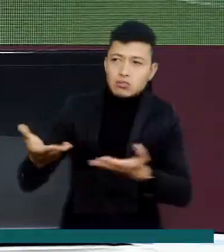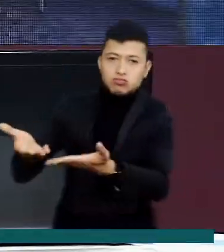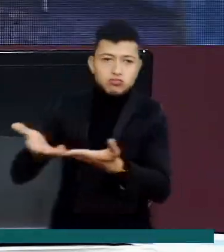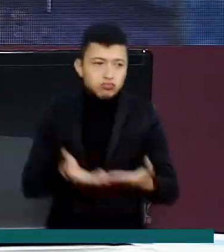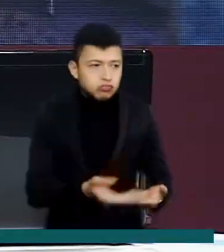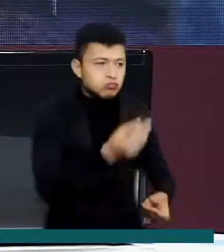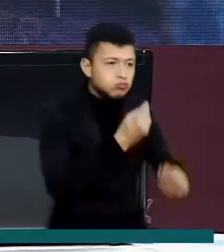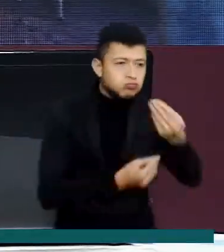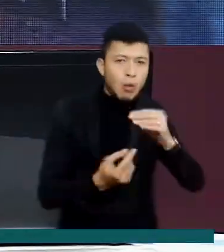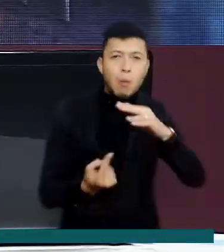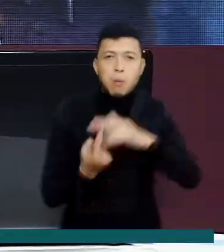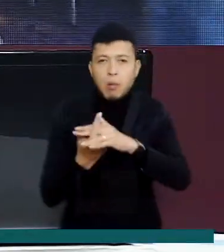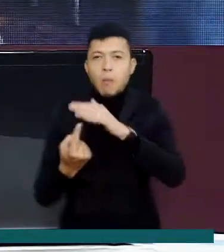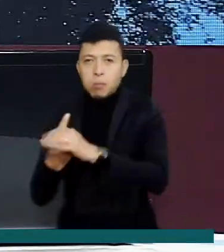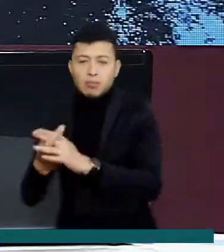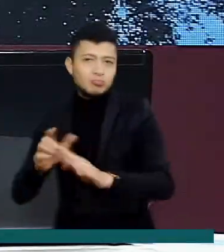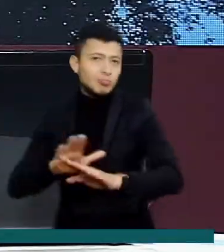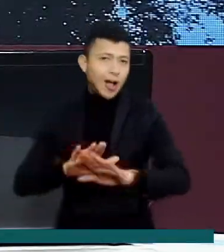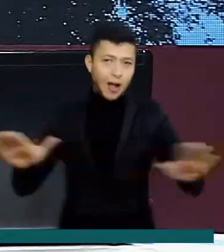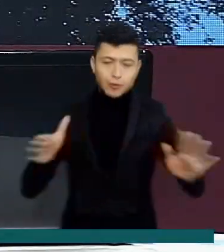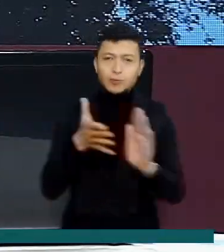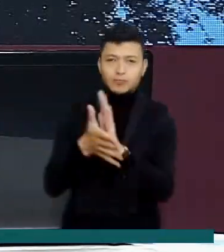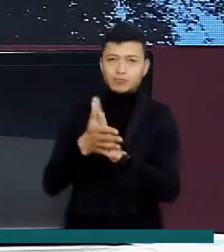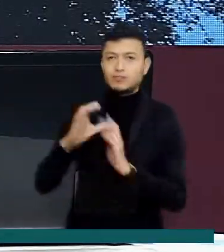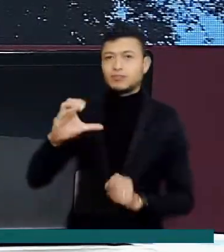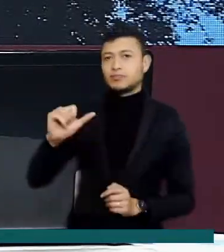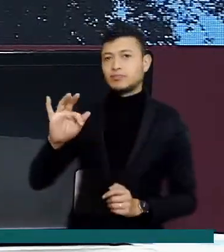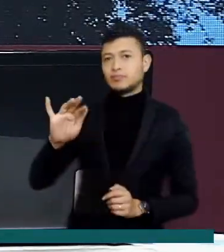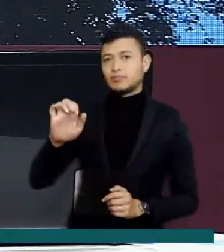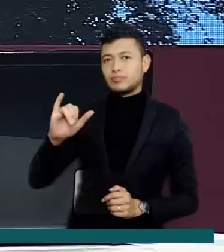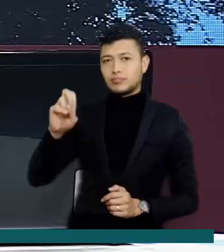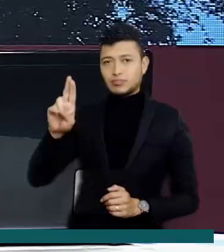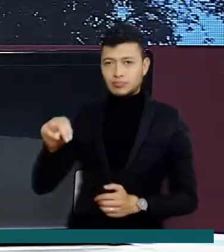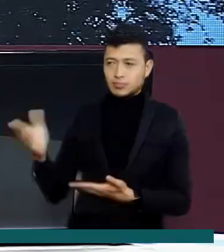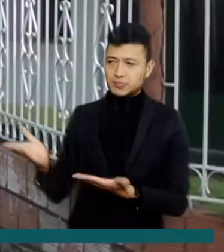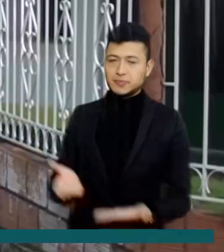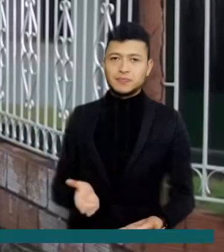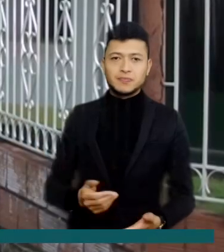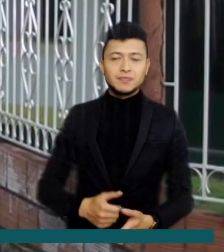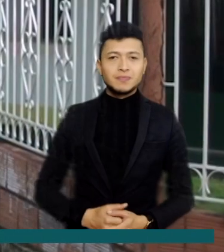entrega de las raciones y otros inconvenientes. Catherine Vargas nos tiene todos los detalles.